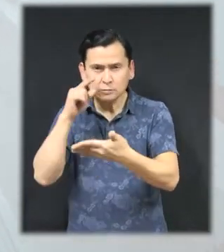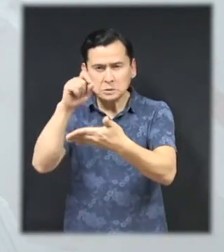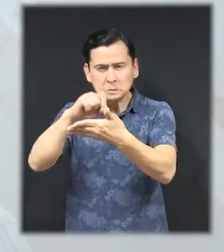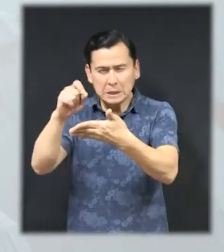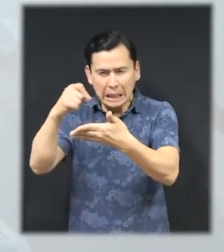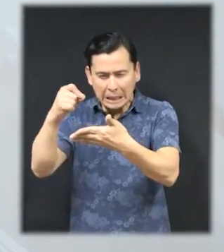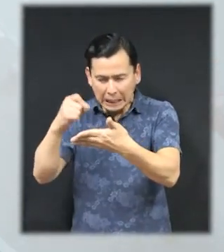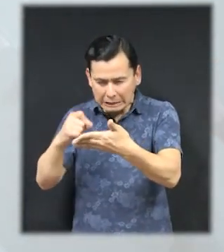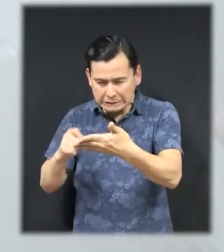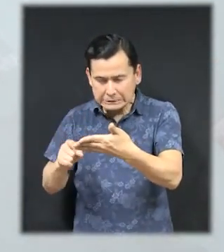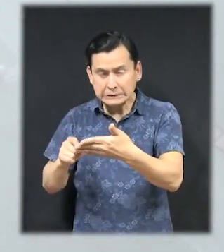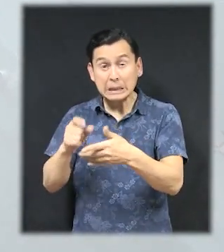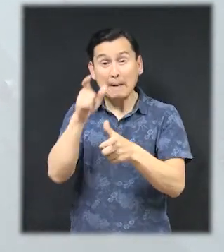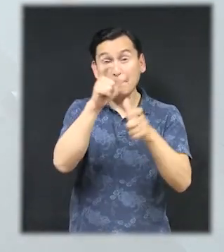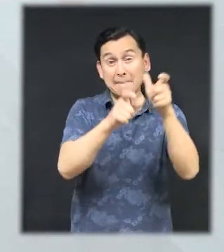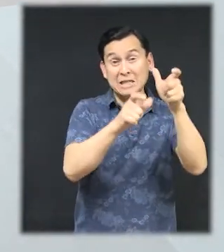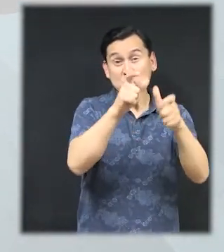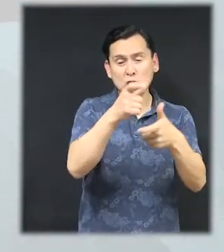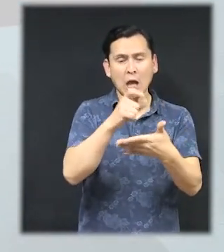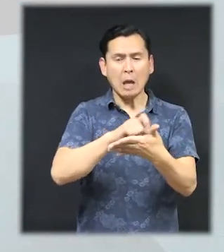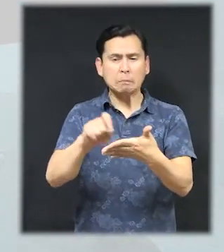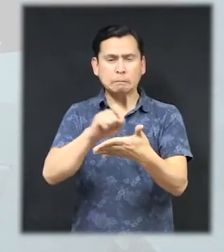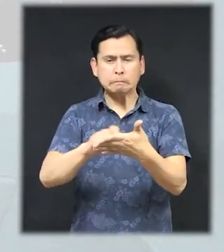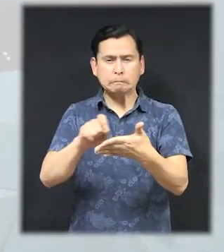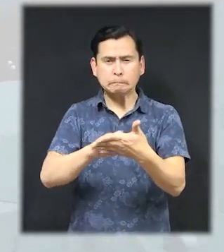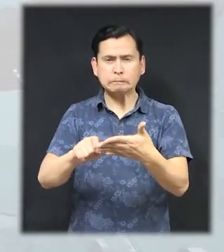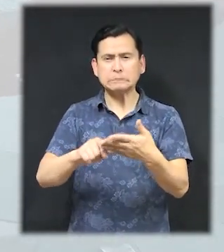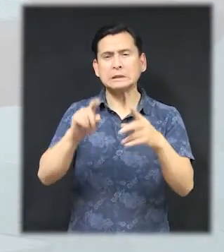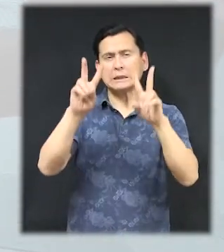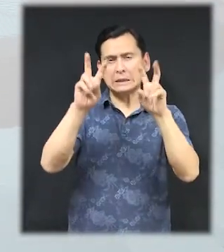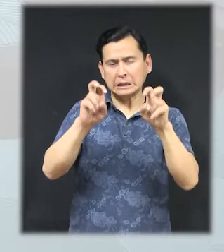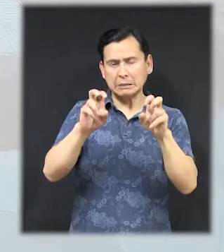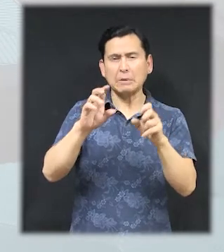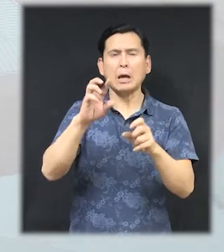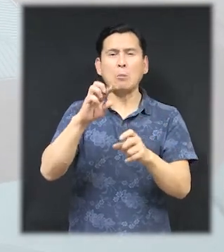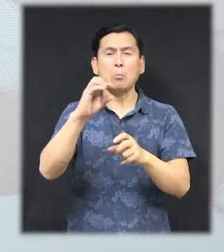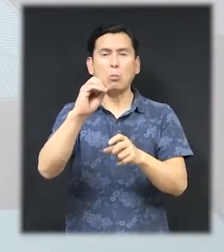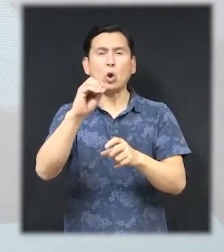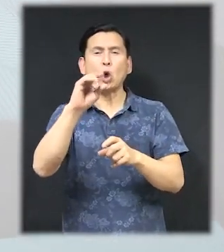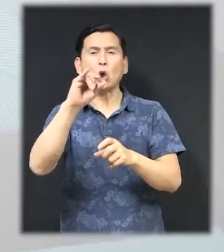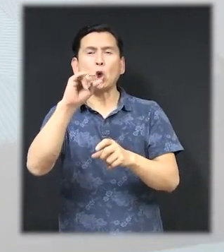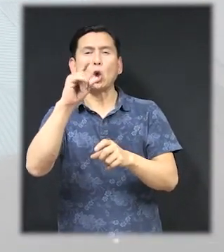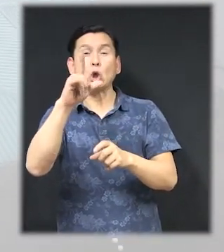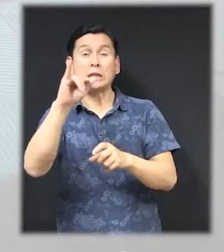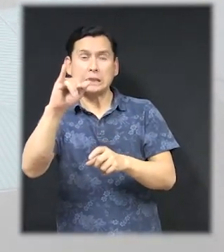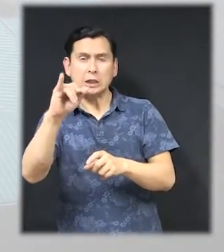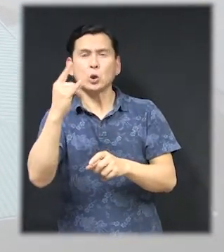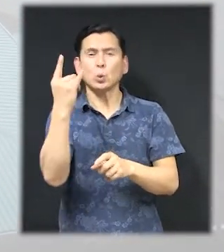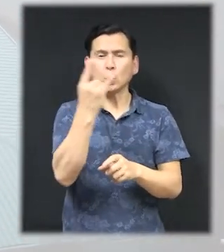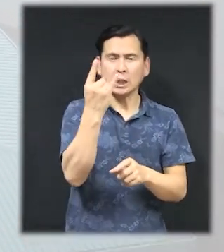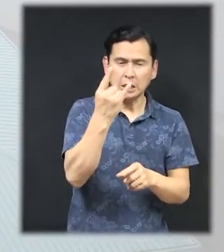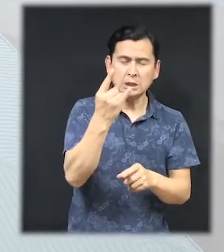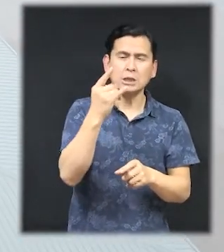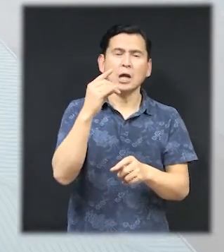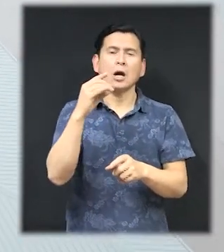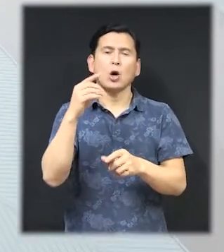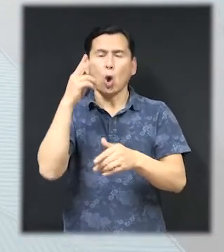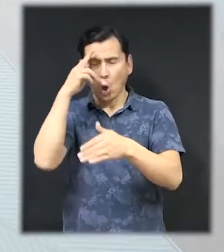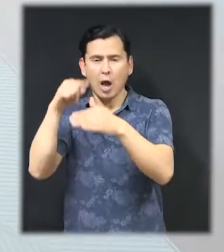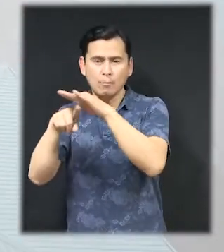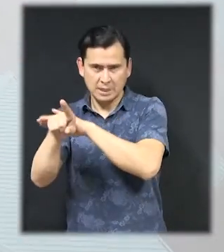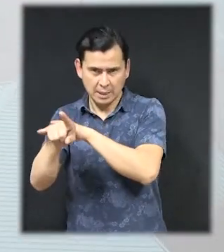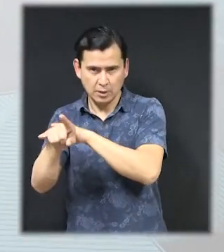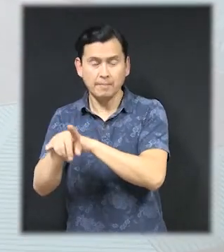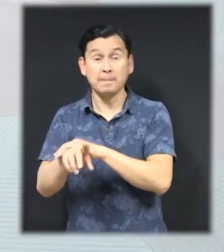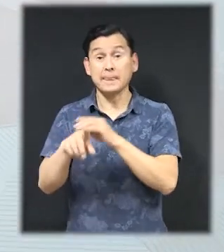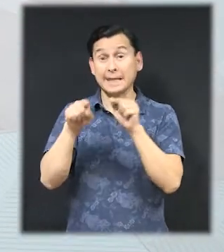esto, quisiera destacar que se mantienen y yo diría se incrementan en el año 2020 los reclamos